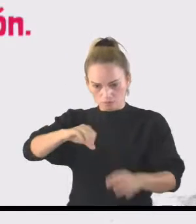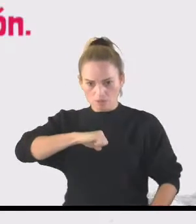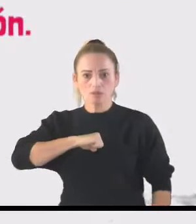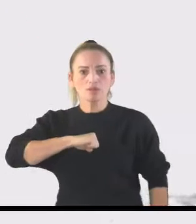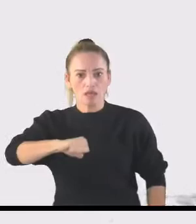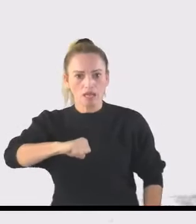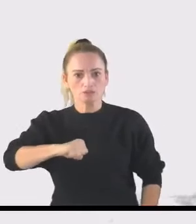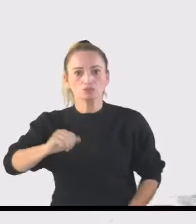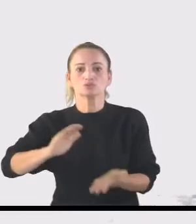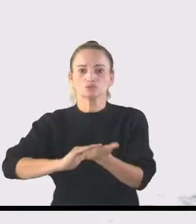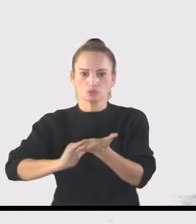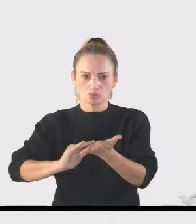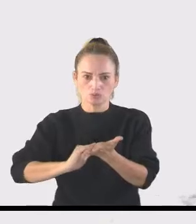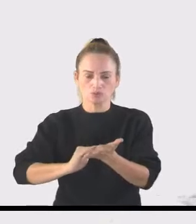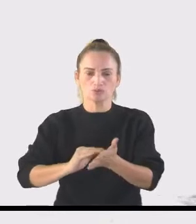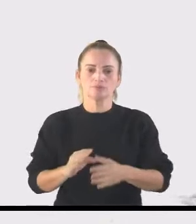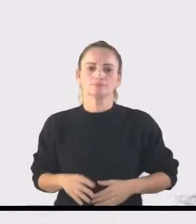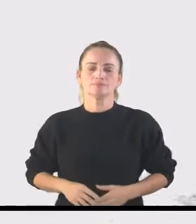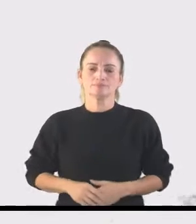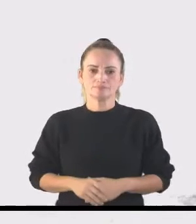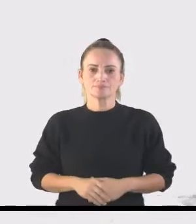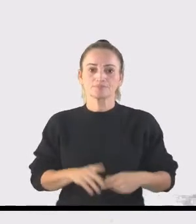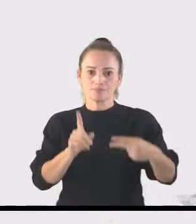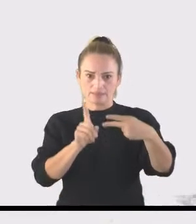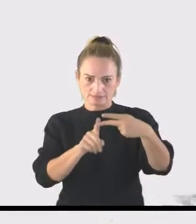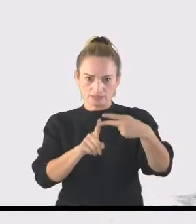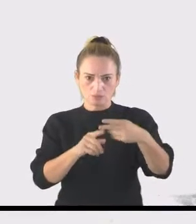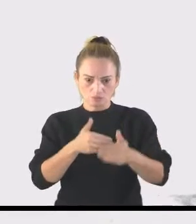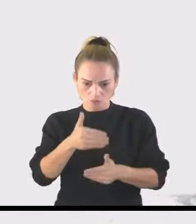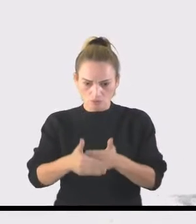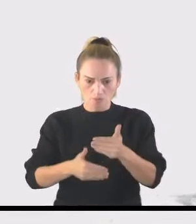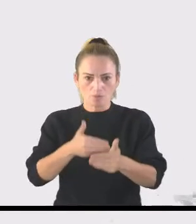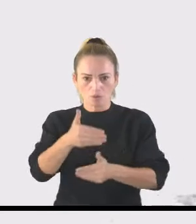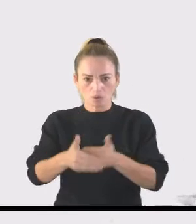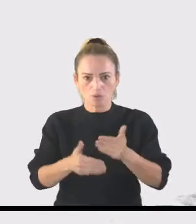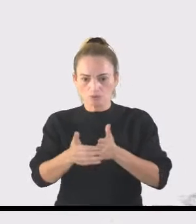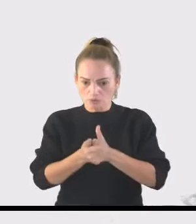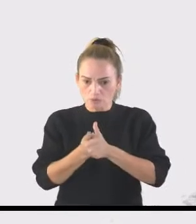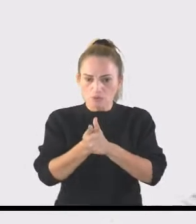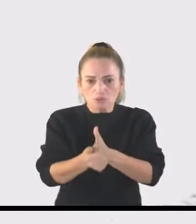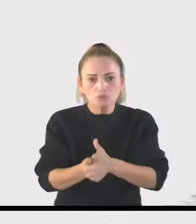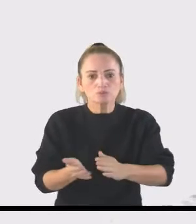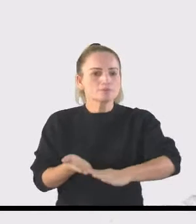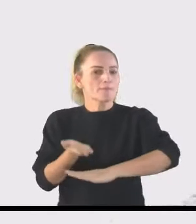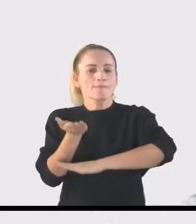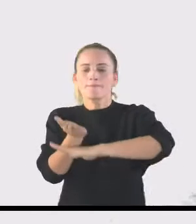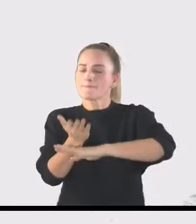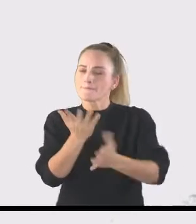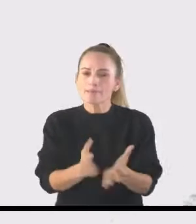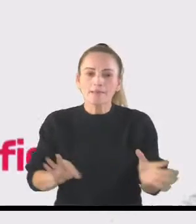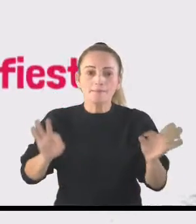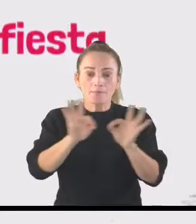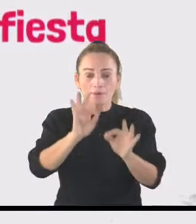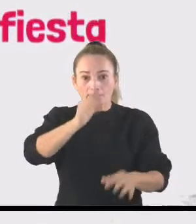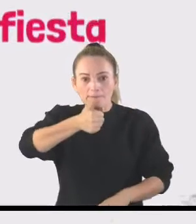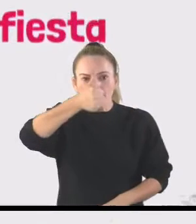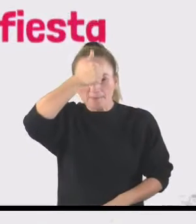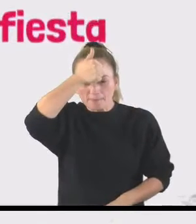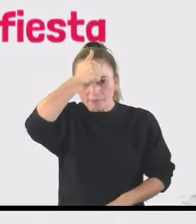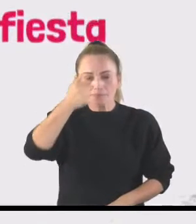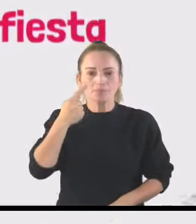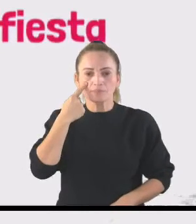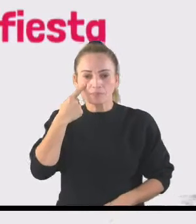a recibir la indemnización. El segundo mecanismo es la ruta de solicitud prioritaria, que consiste en